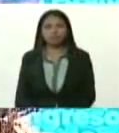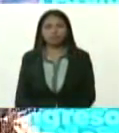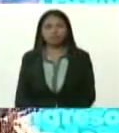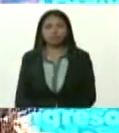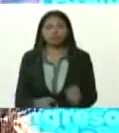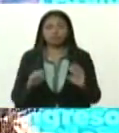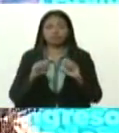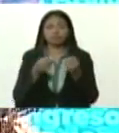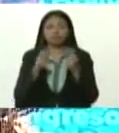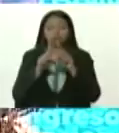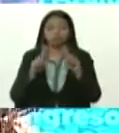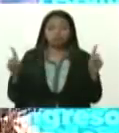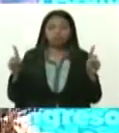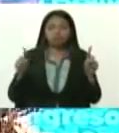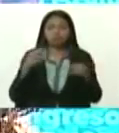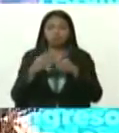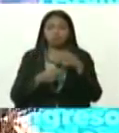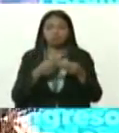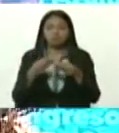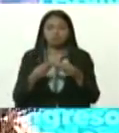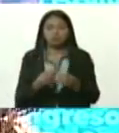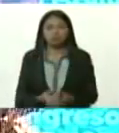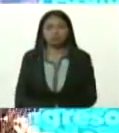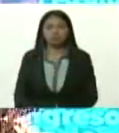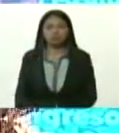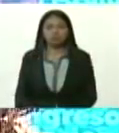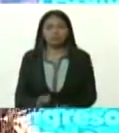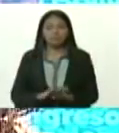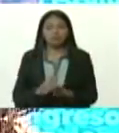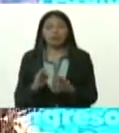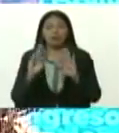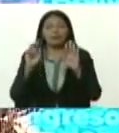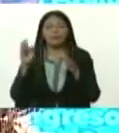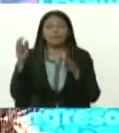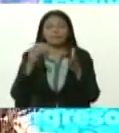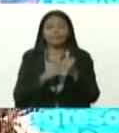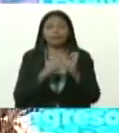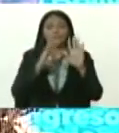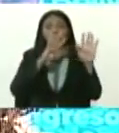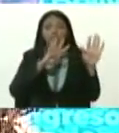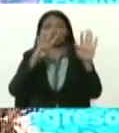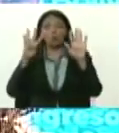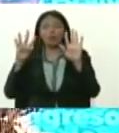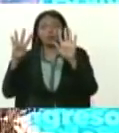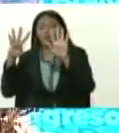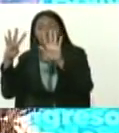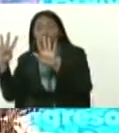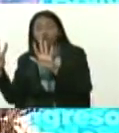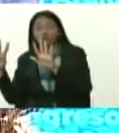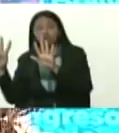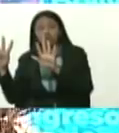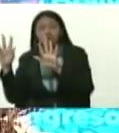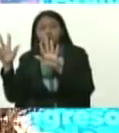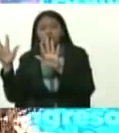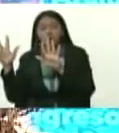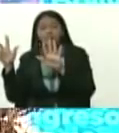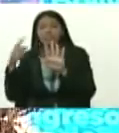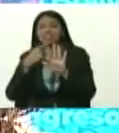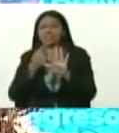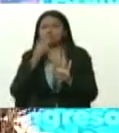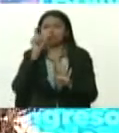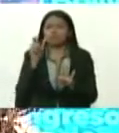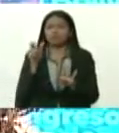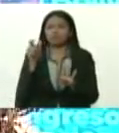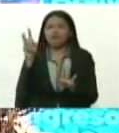rompiendo paradigmas, porque en 1998 decirle indio a alguien era